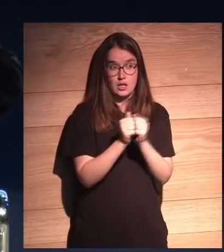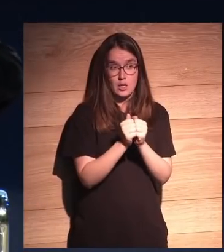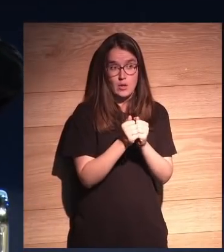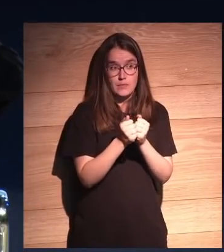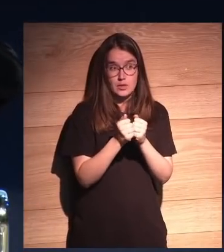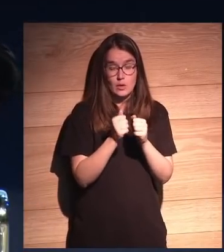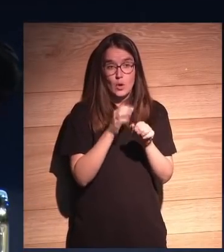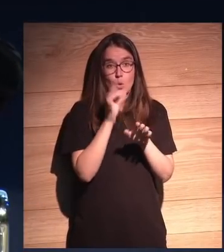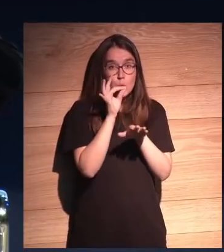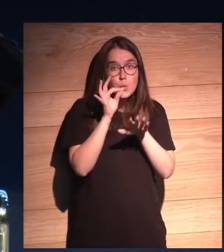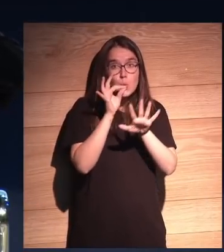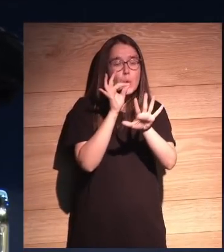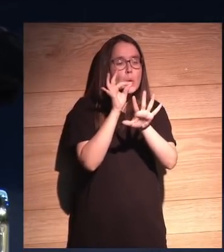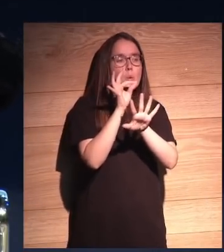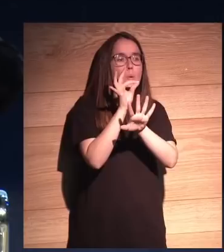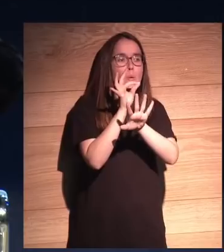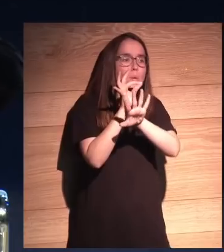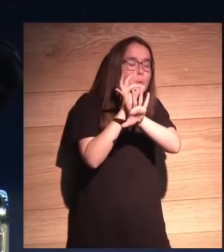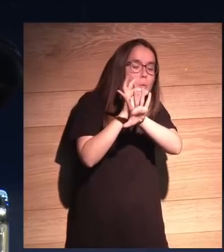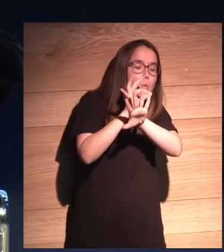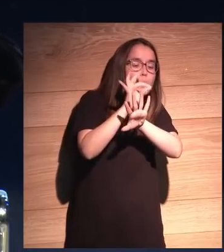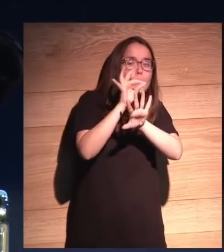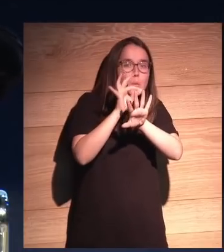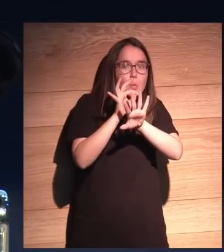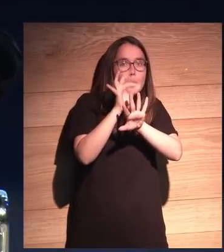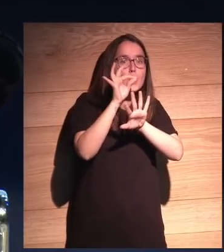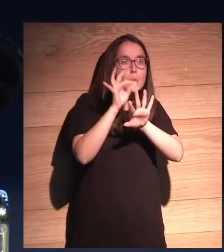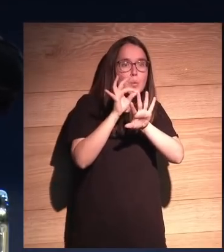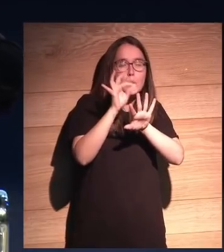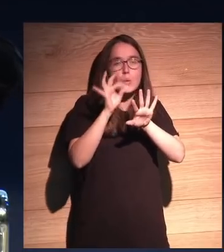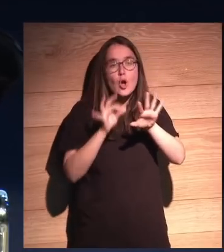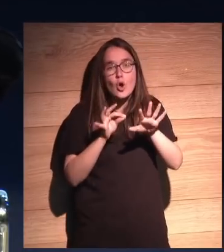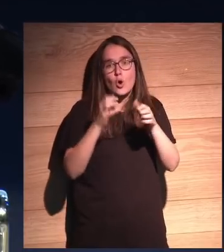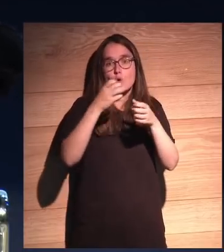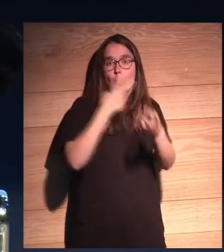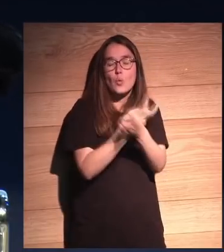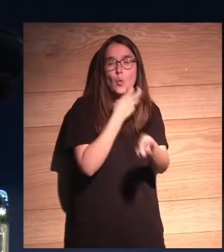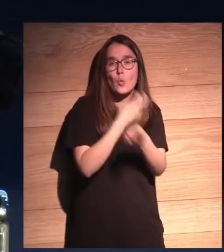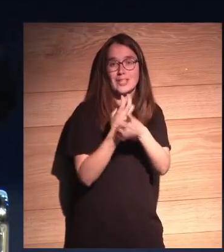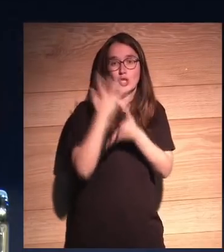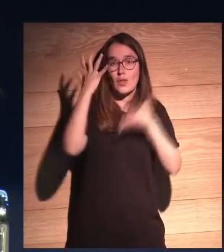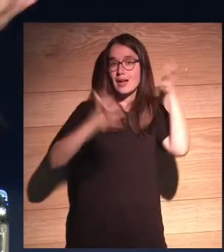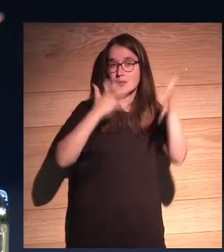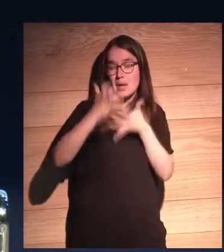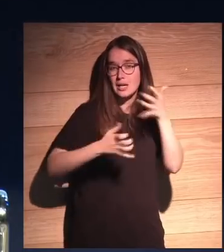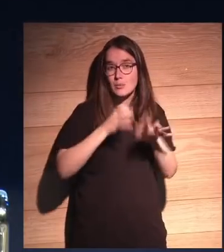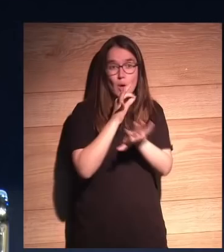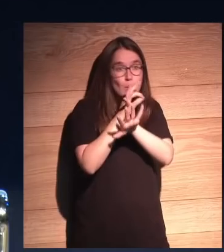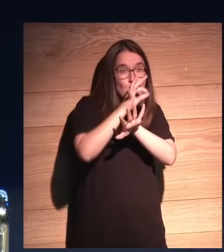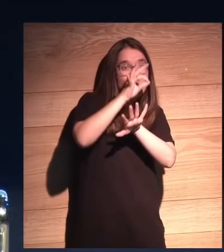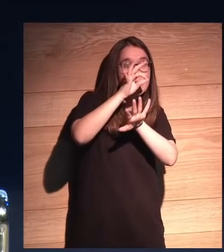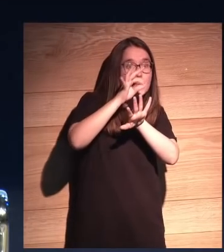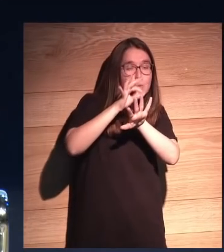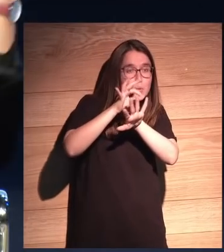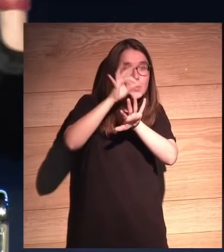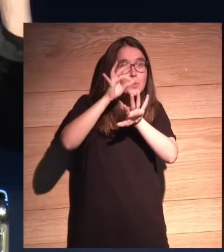soplaban alrededor con un hueso vaciado de animal o con una caña, soplaban la pintura alrededor, o por el